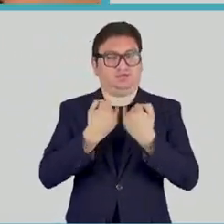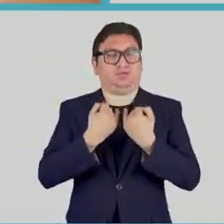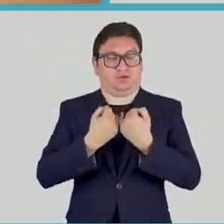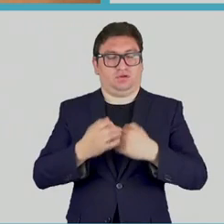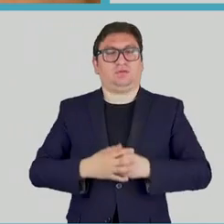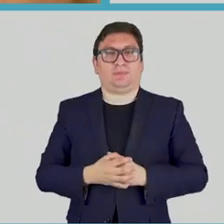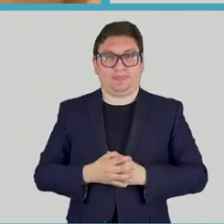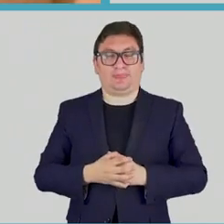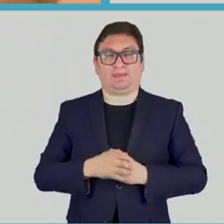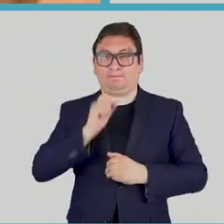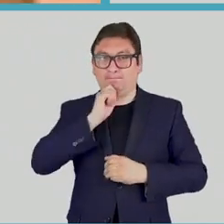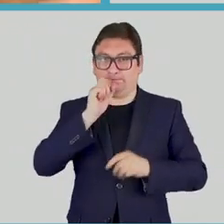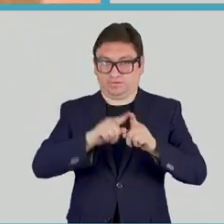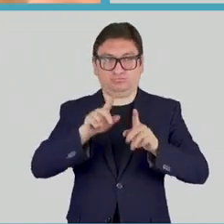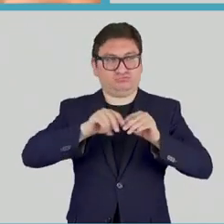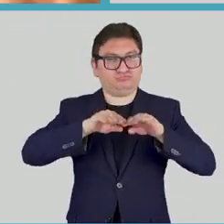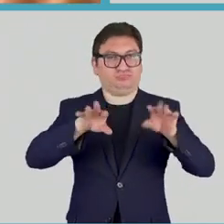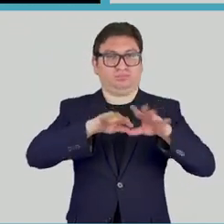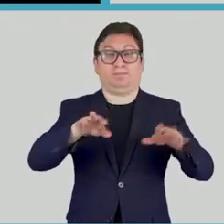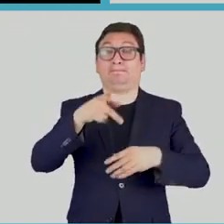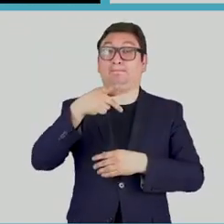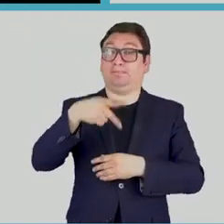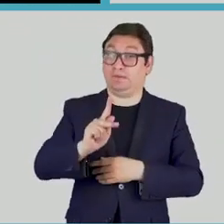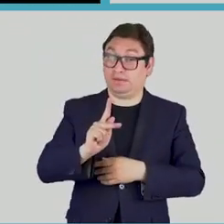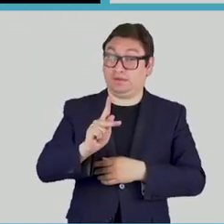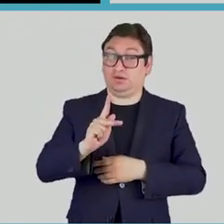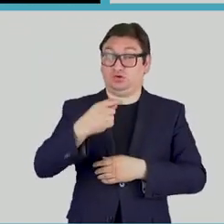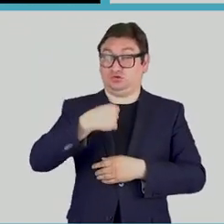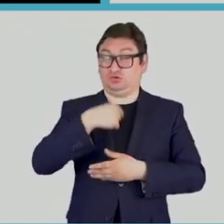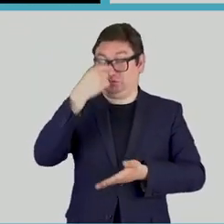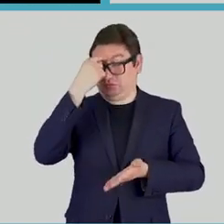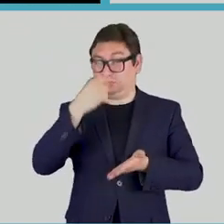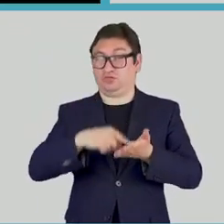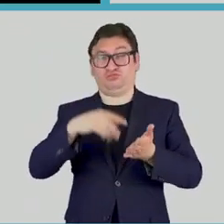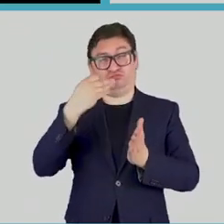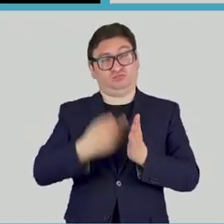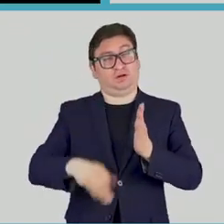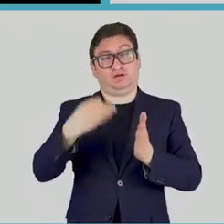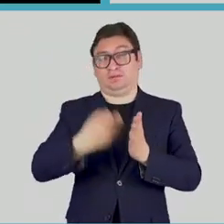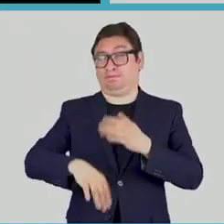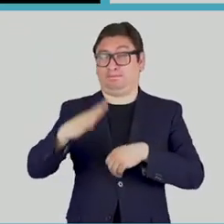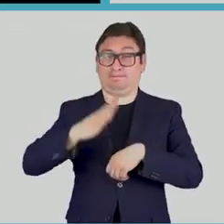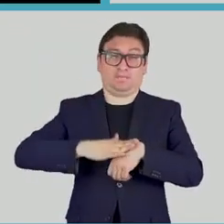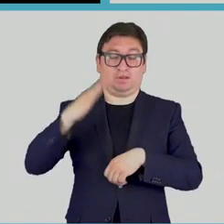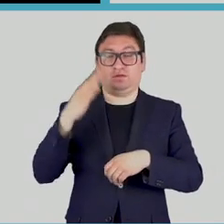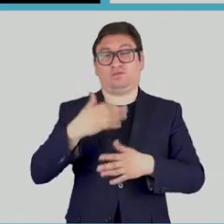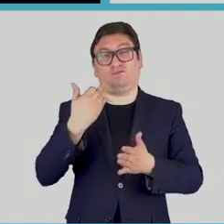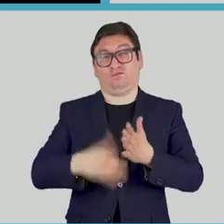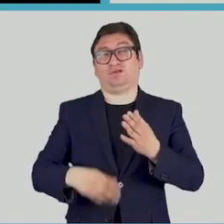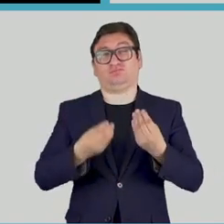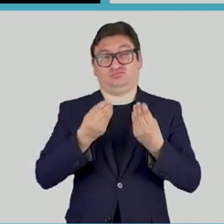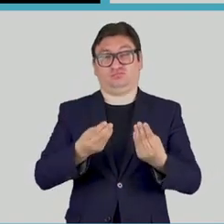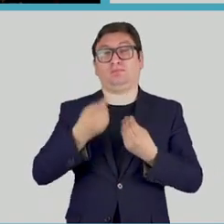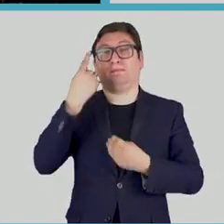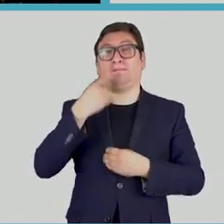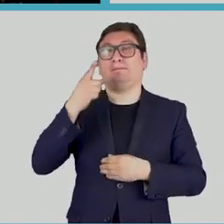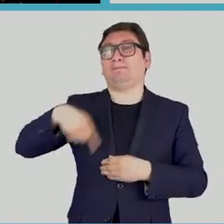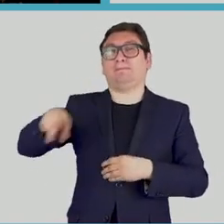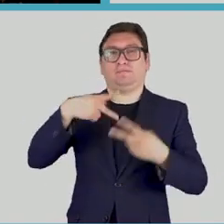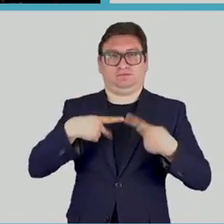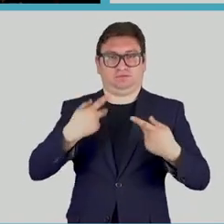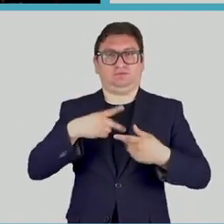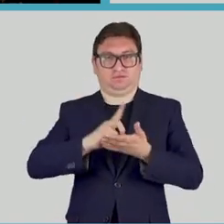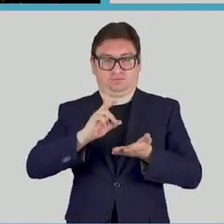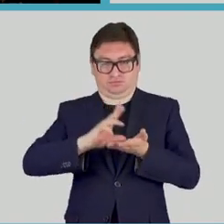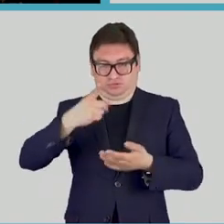presente en ese ámbito sin embargo creo que falta mucho para que aún esas personas con